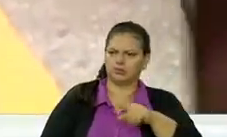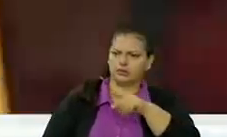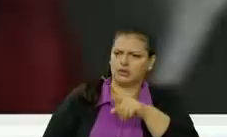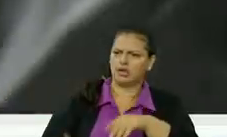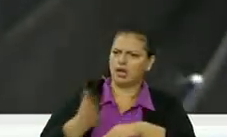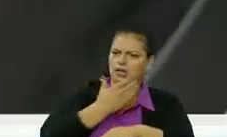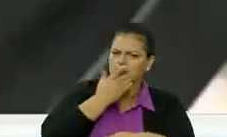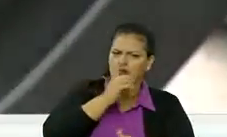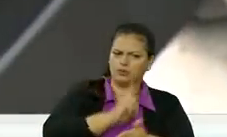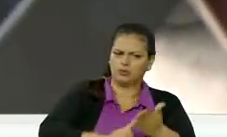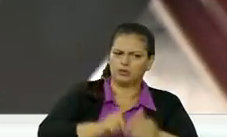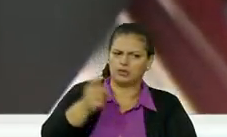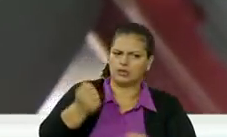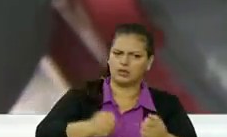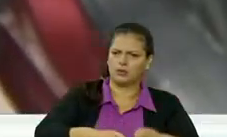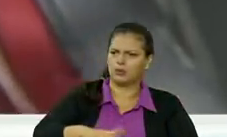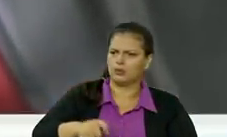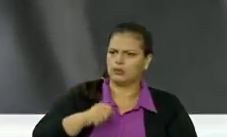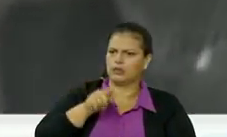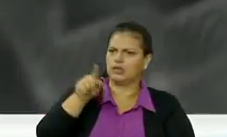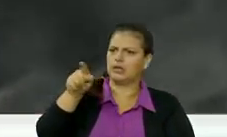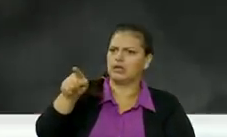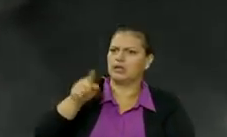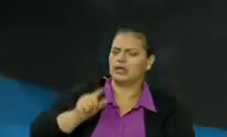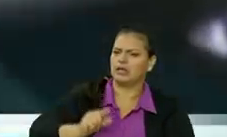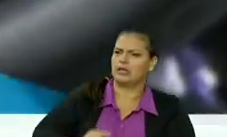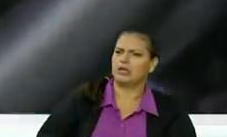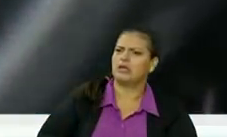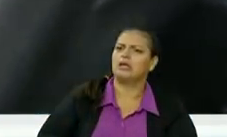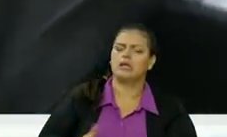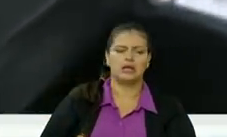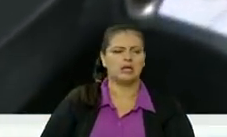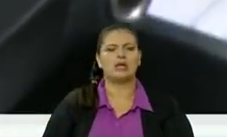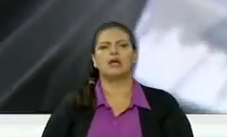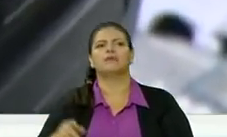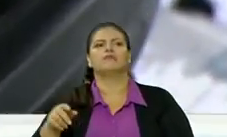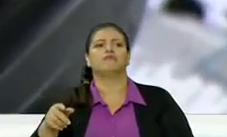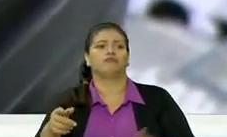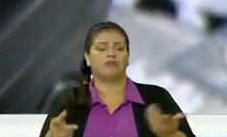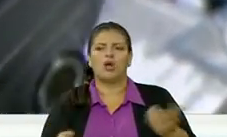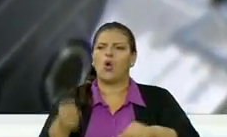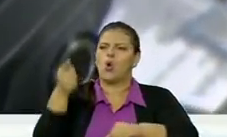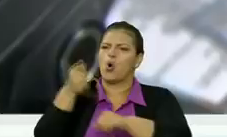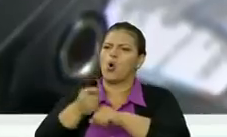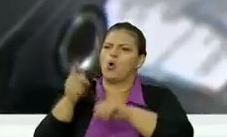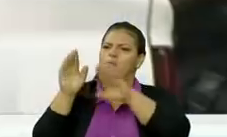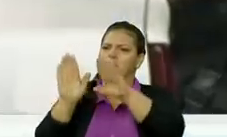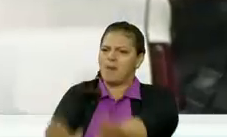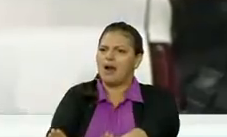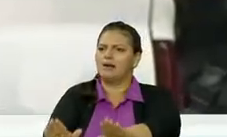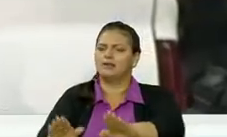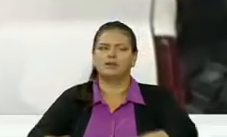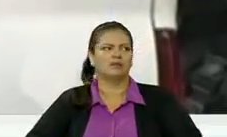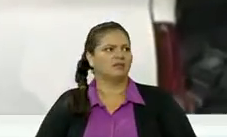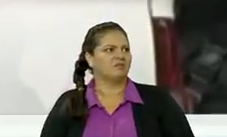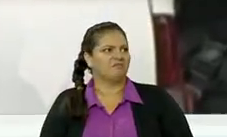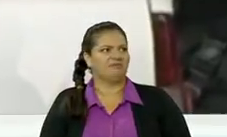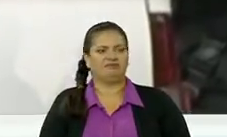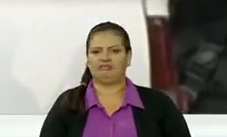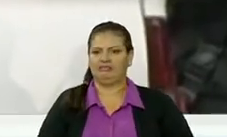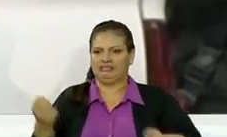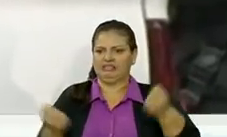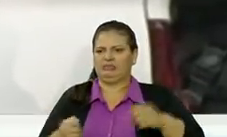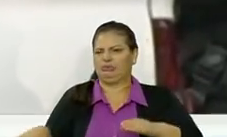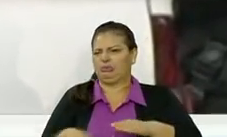varias cuadras del sector, se logra neutralizar a dos personas que se trasladaban dentro del vehículo. Al interior del automotor se